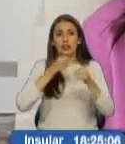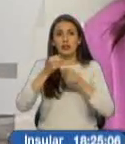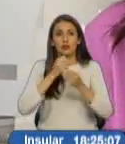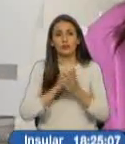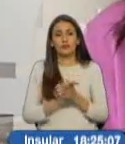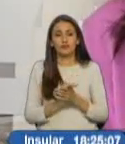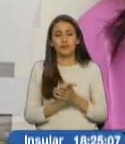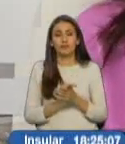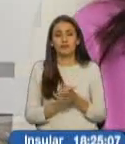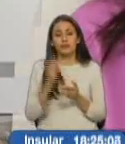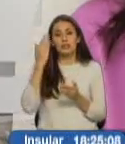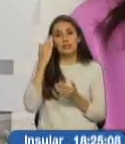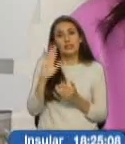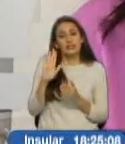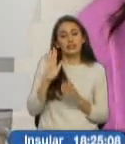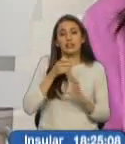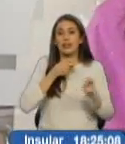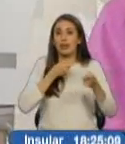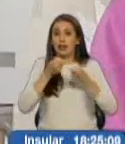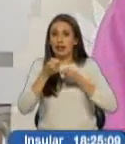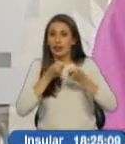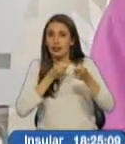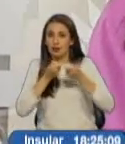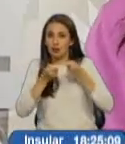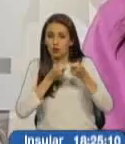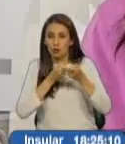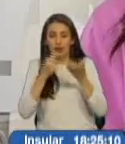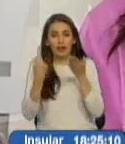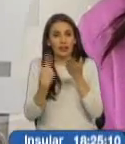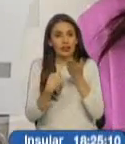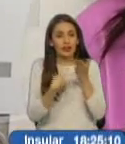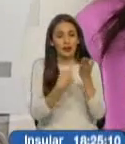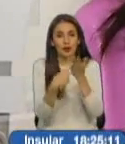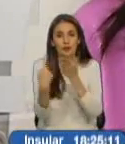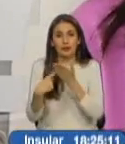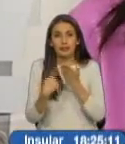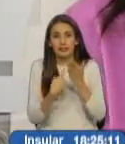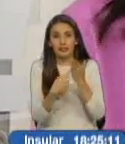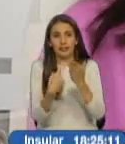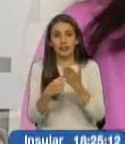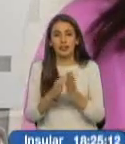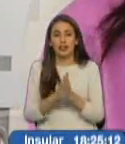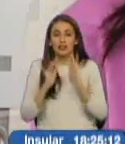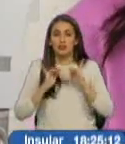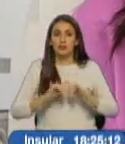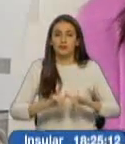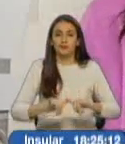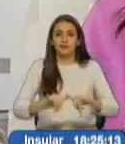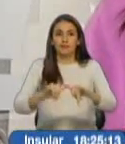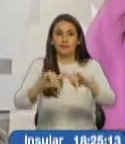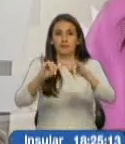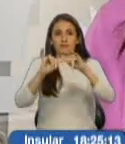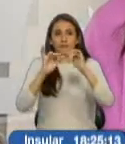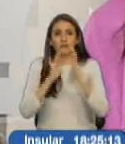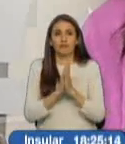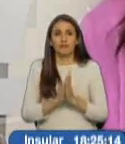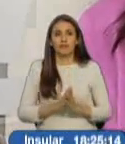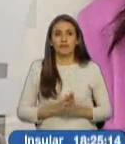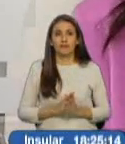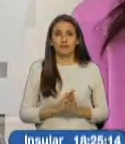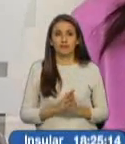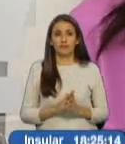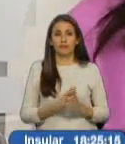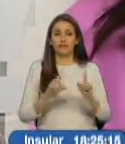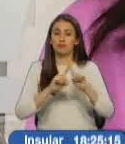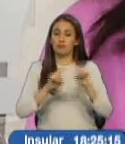ser reguladas o más allá de eso, debatidas cómo deben contenerse este tipo de acciones.